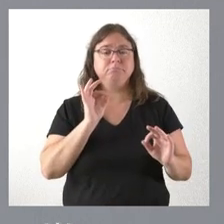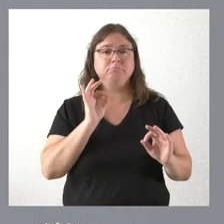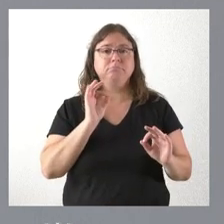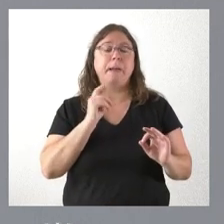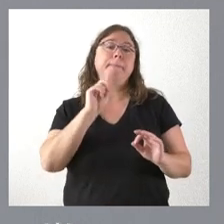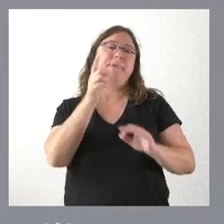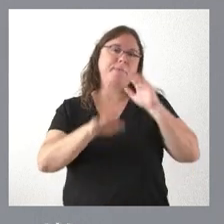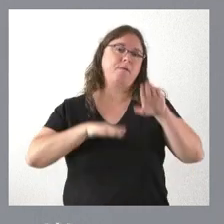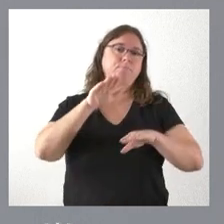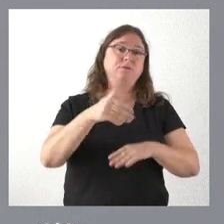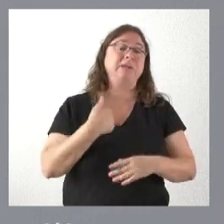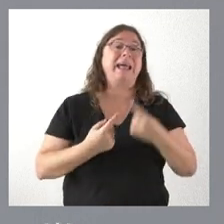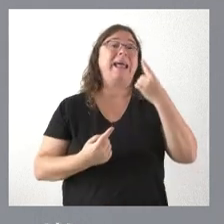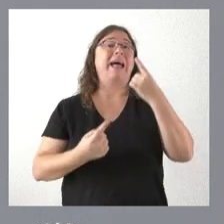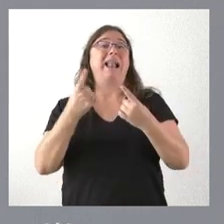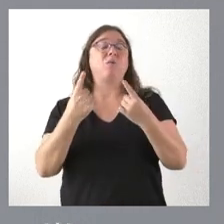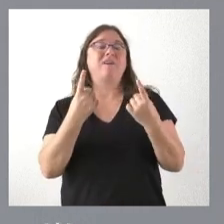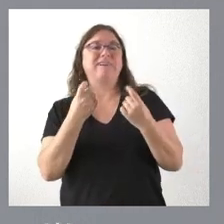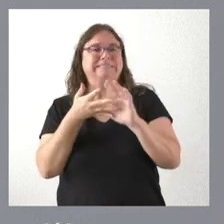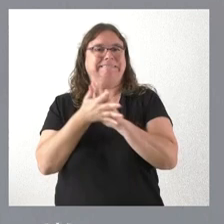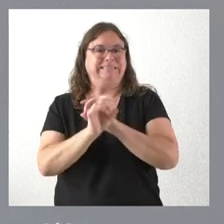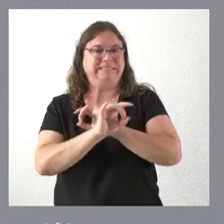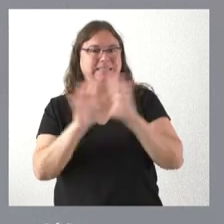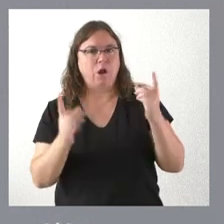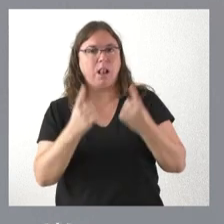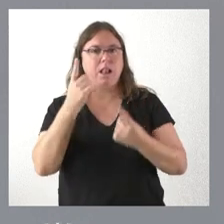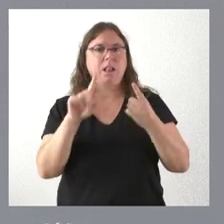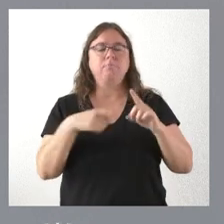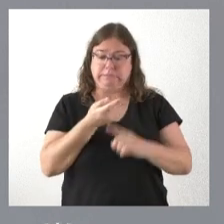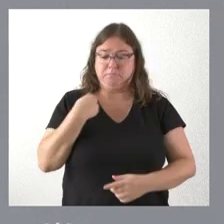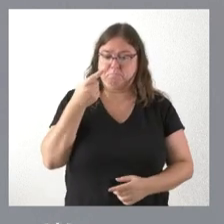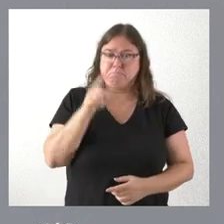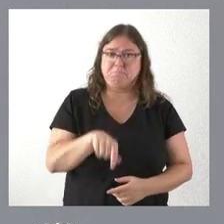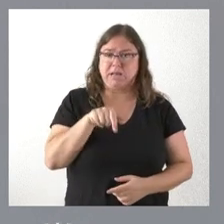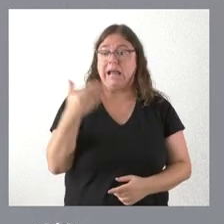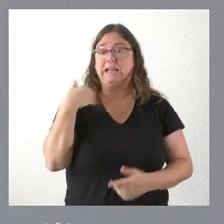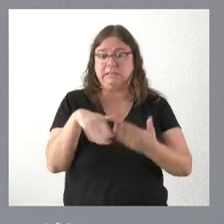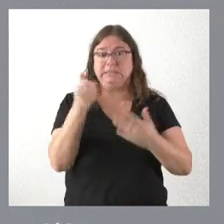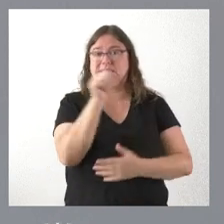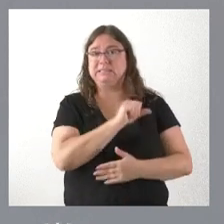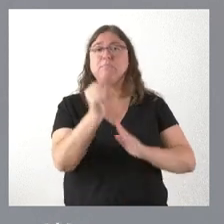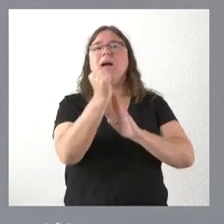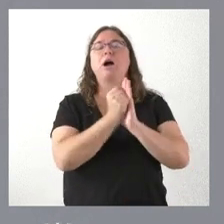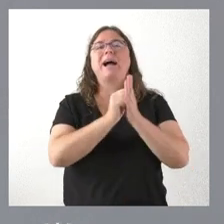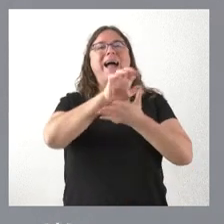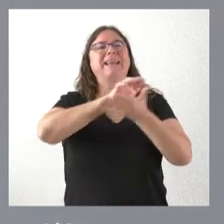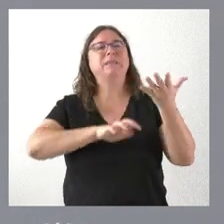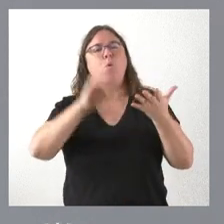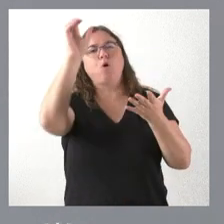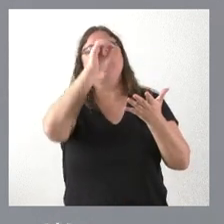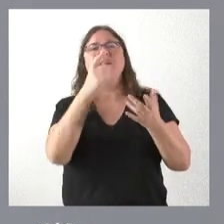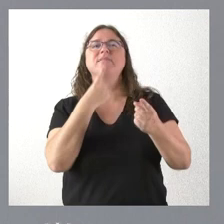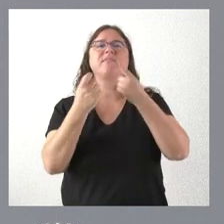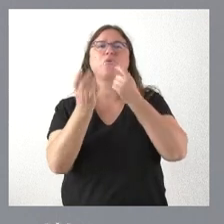primer paso para dar hay algunas indefiniciones y además ha habido este mismo mes y esta semana incluso algunos artículos de opinión por las dificultades que tiene muchas